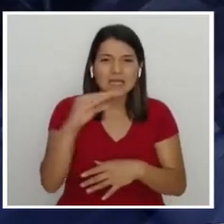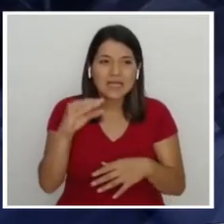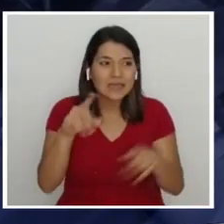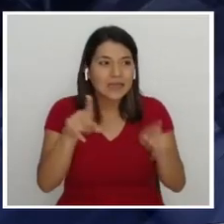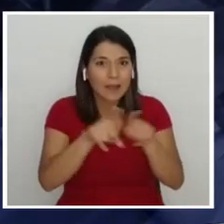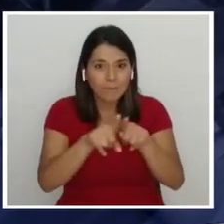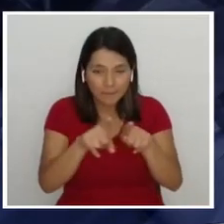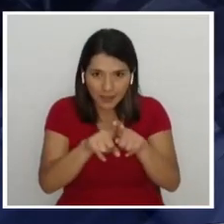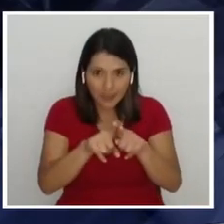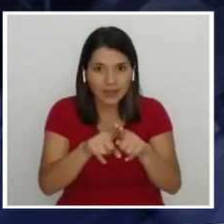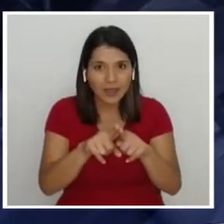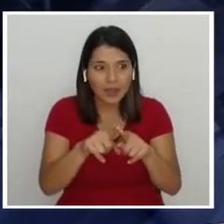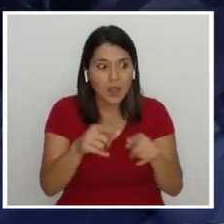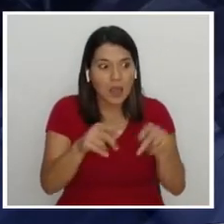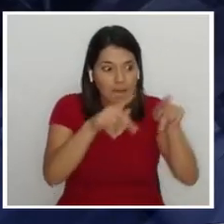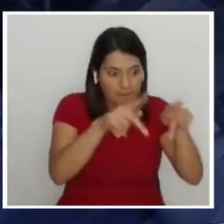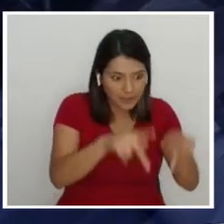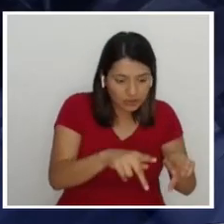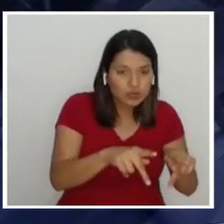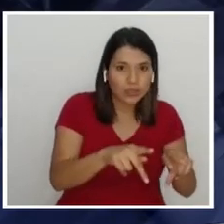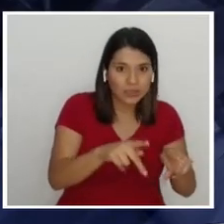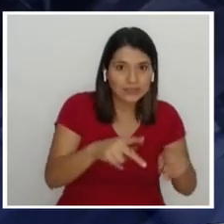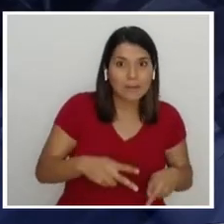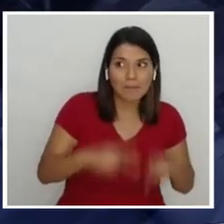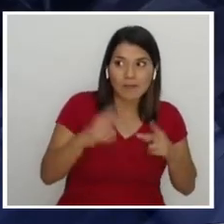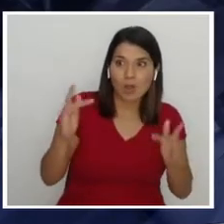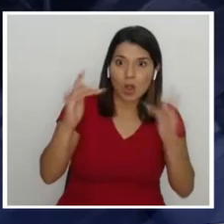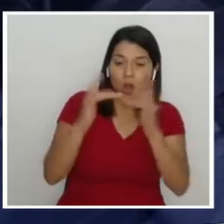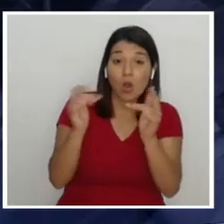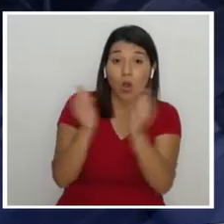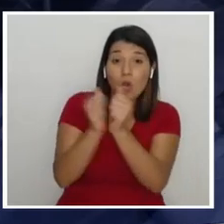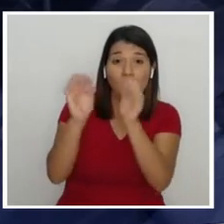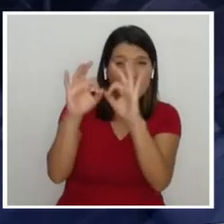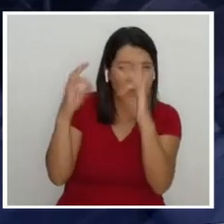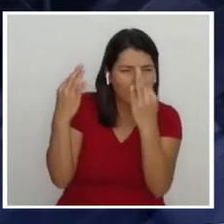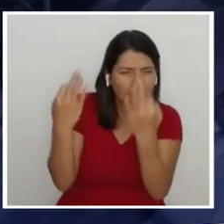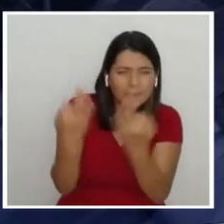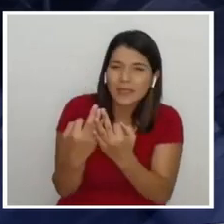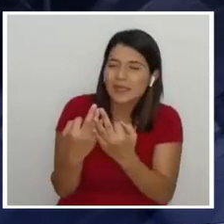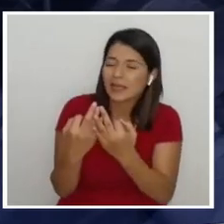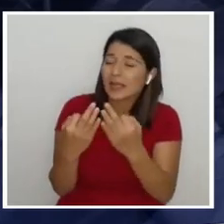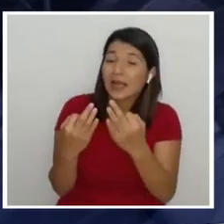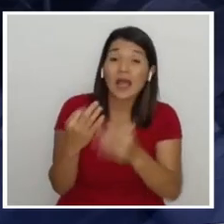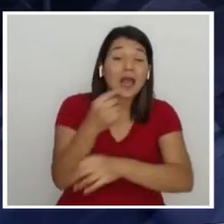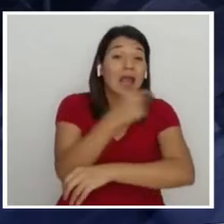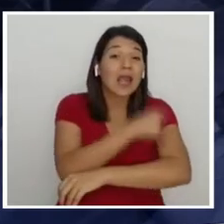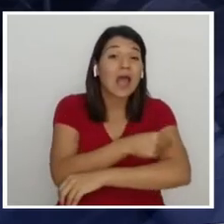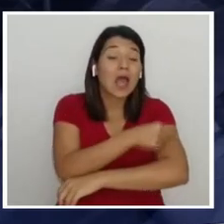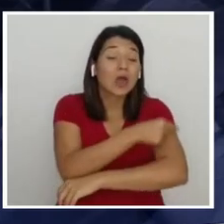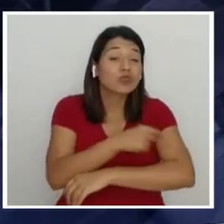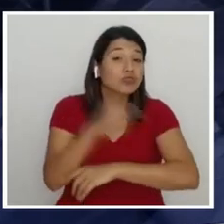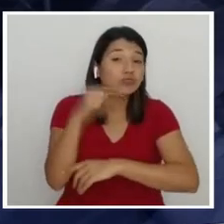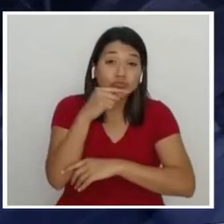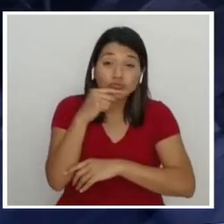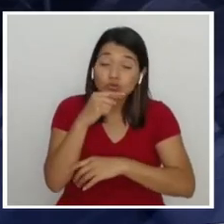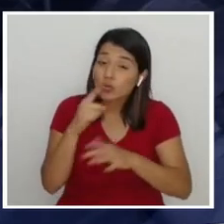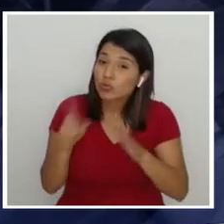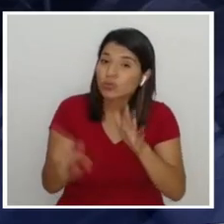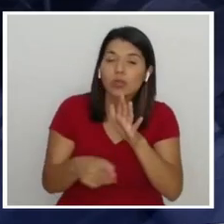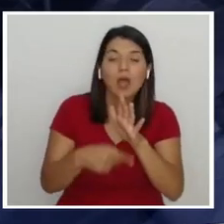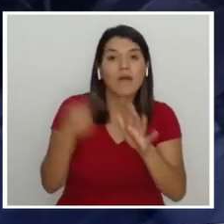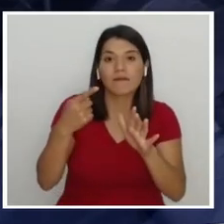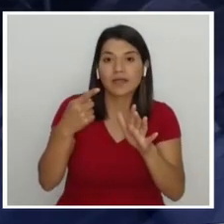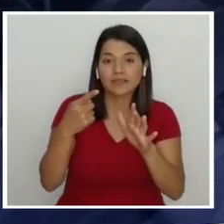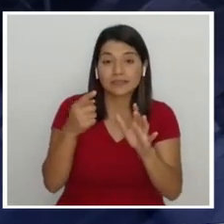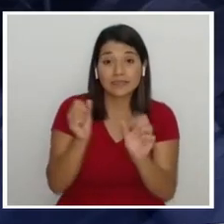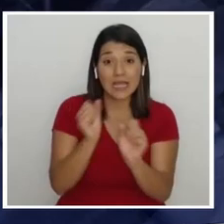queridos. La Cruz Roja inmediatamente en su central levantó la mayor